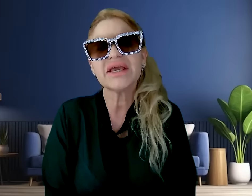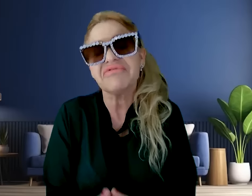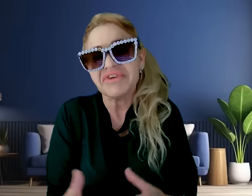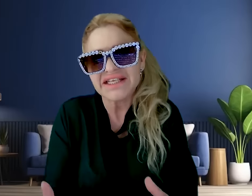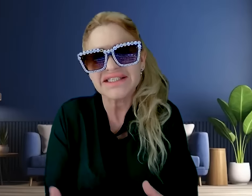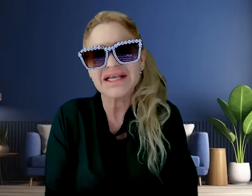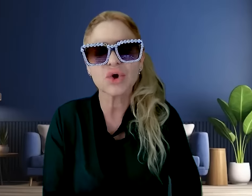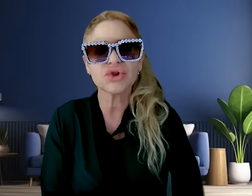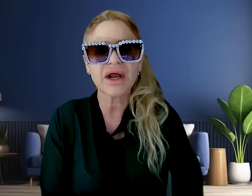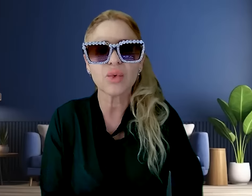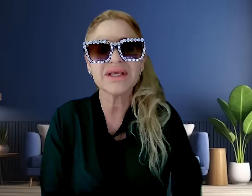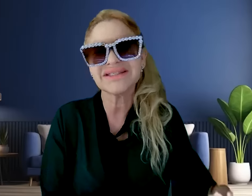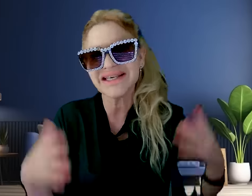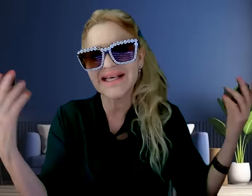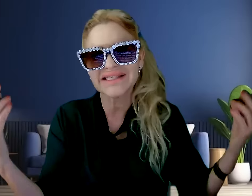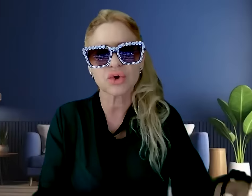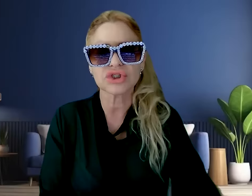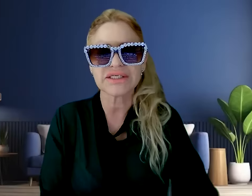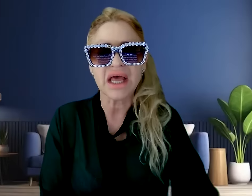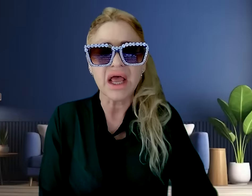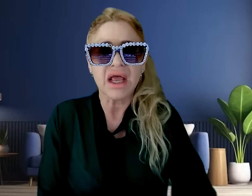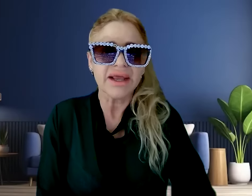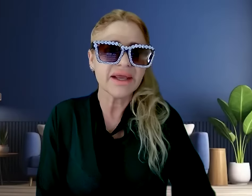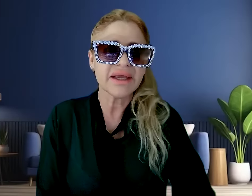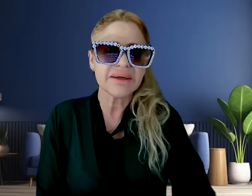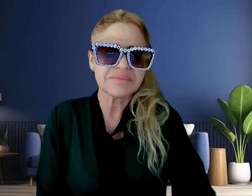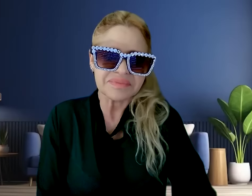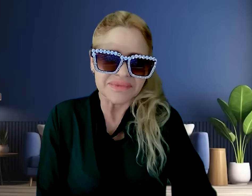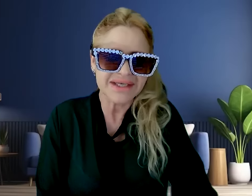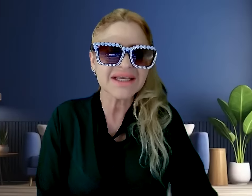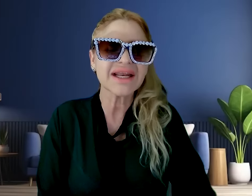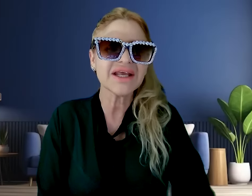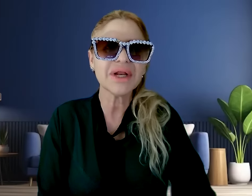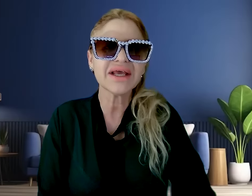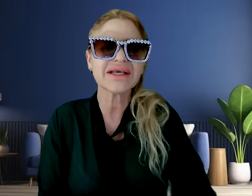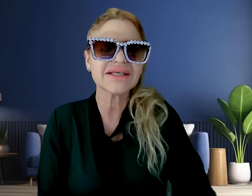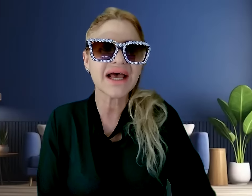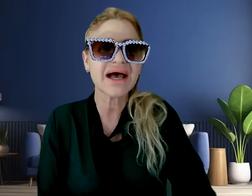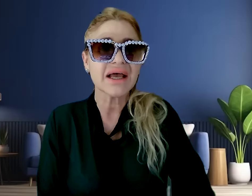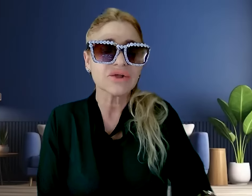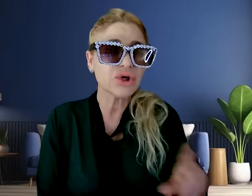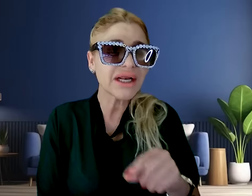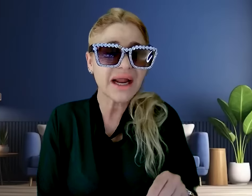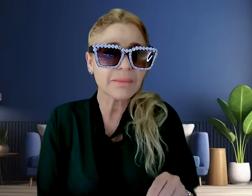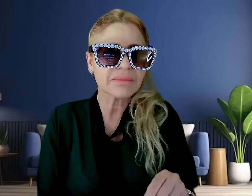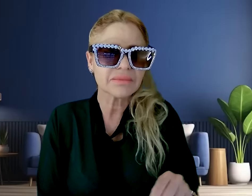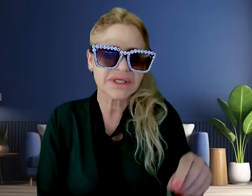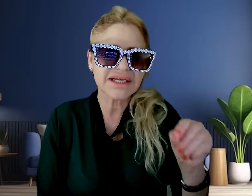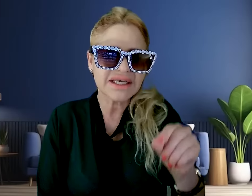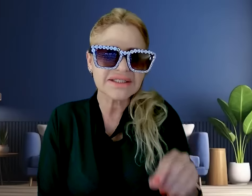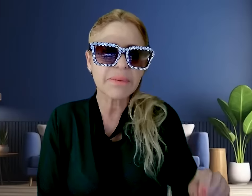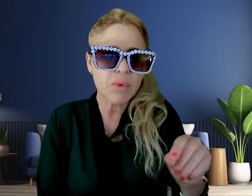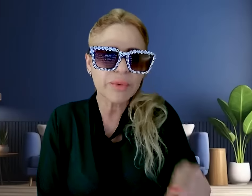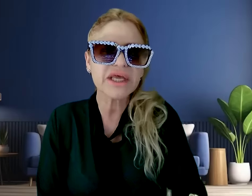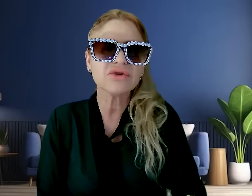género y en fiestas con drag queens y esas cosas. Es increíble que sea Donald Trump